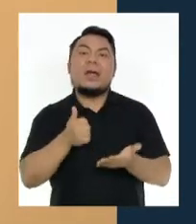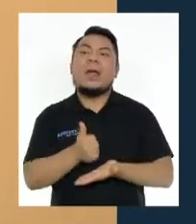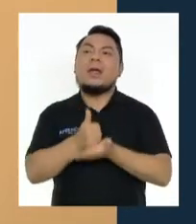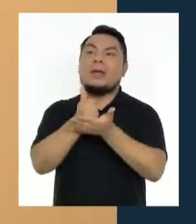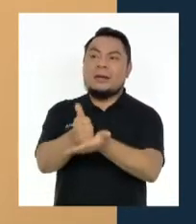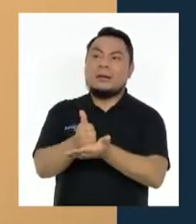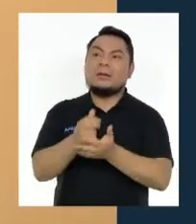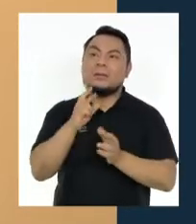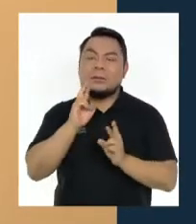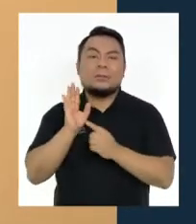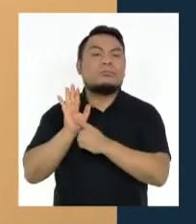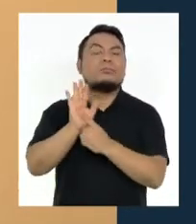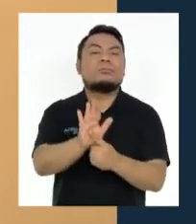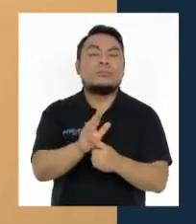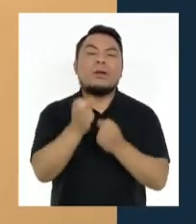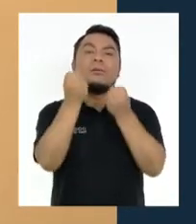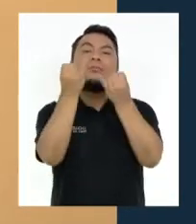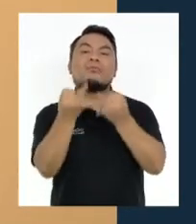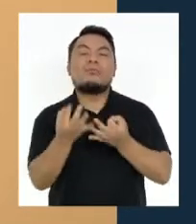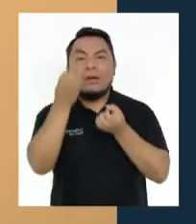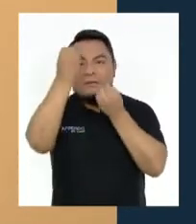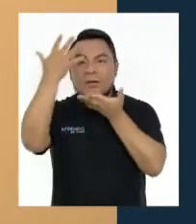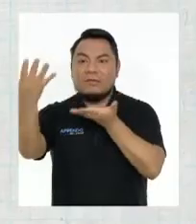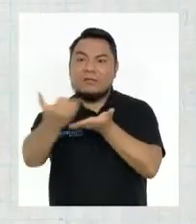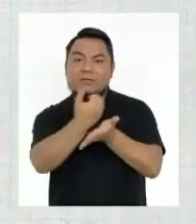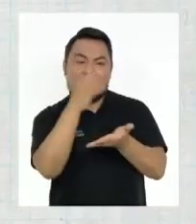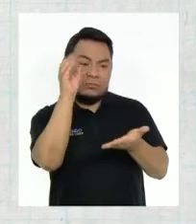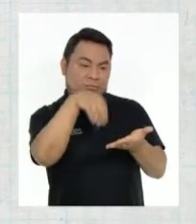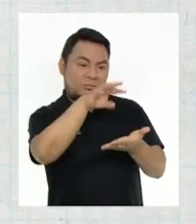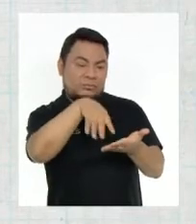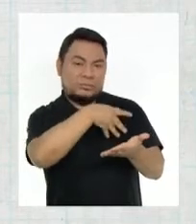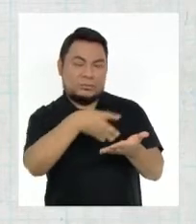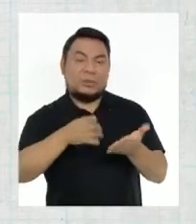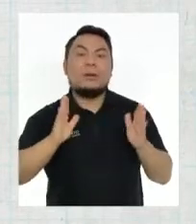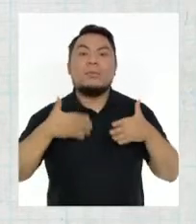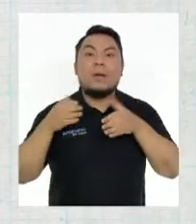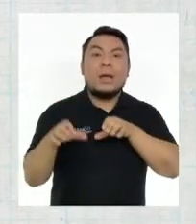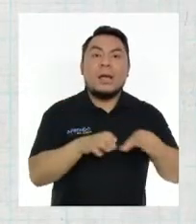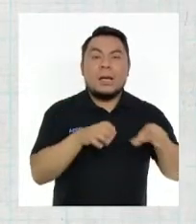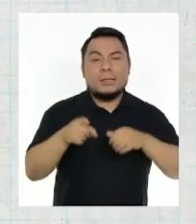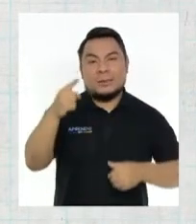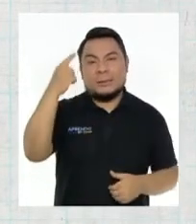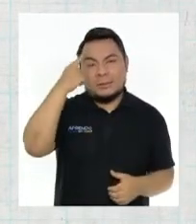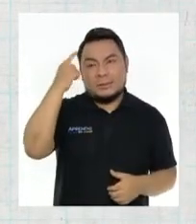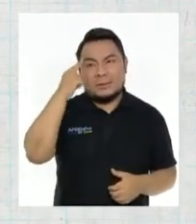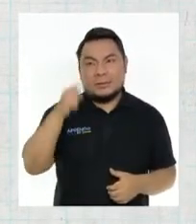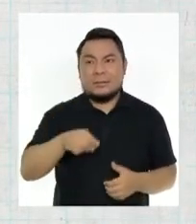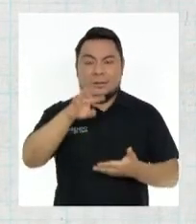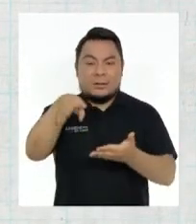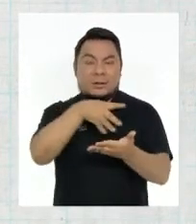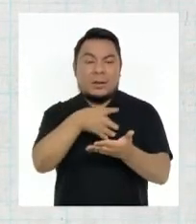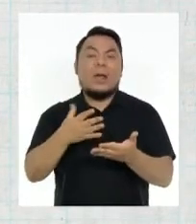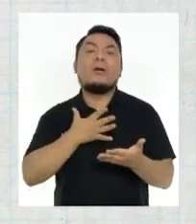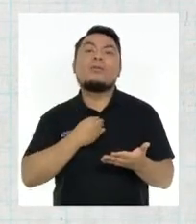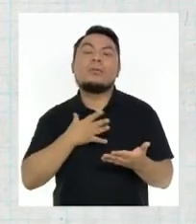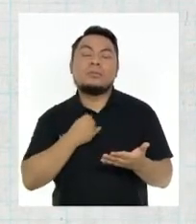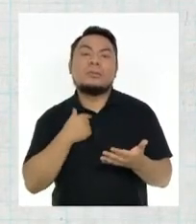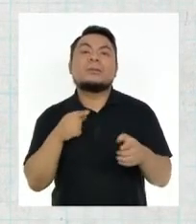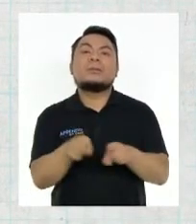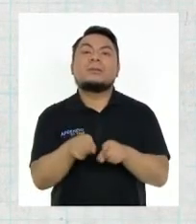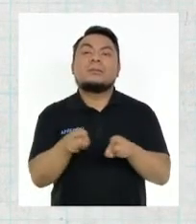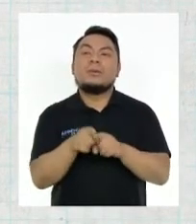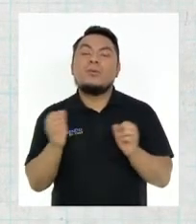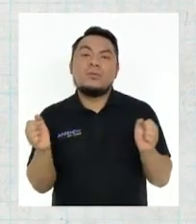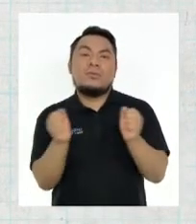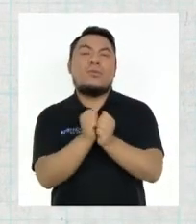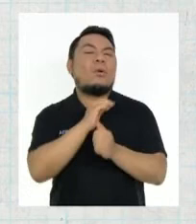para representar los datos recogidos en la encuesta. Se puede hacer considerando los intervalos de edad, así como juntar